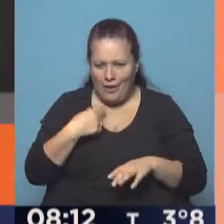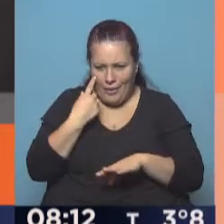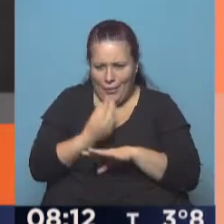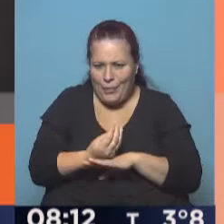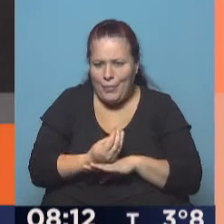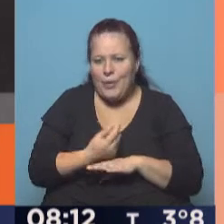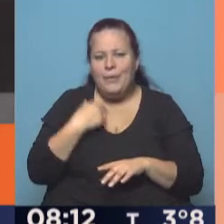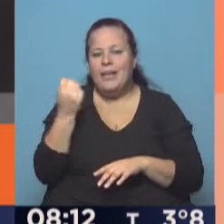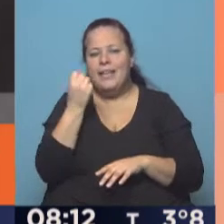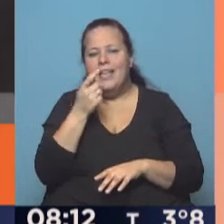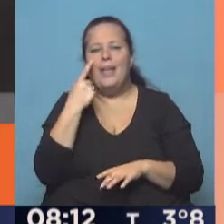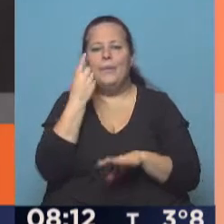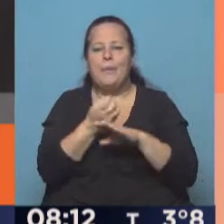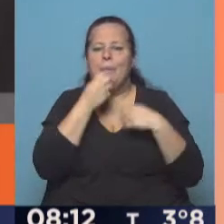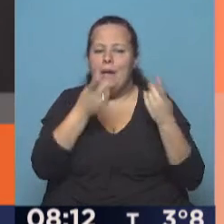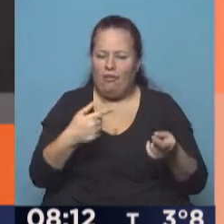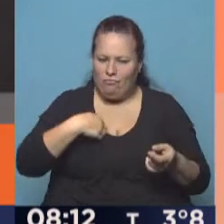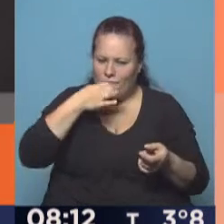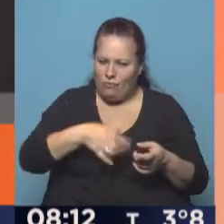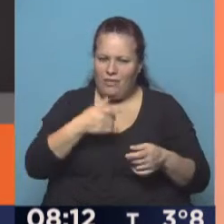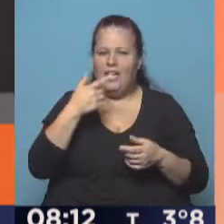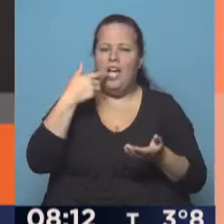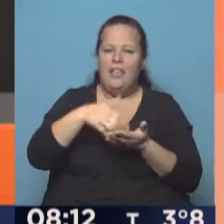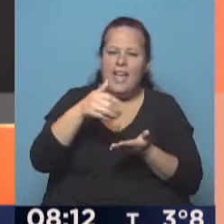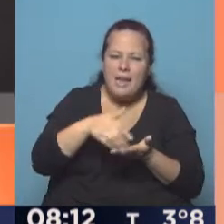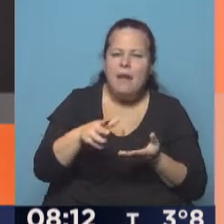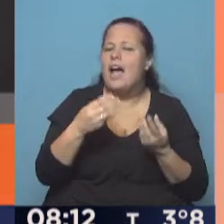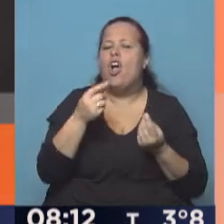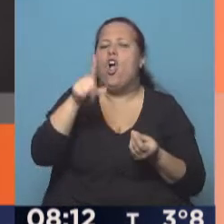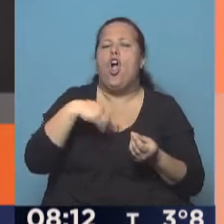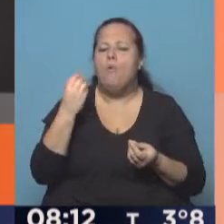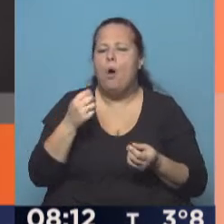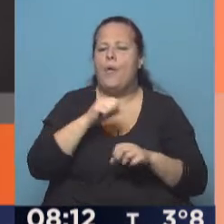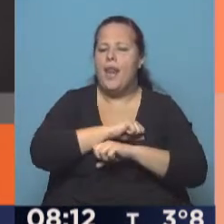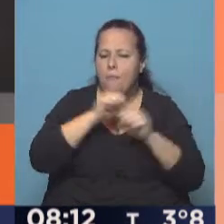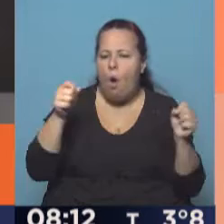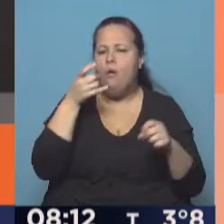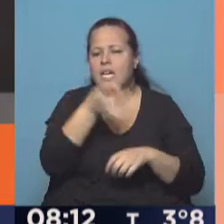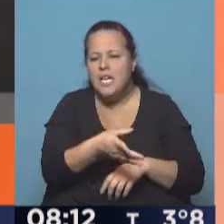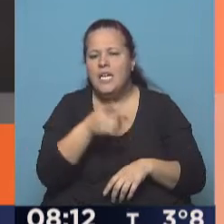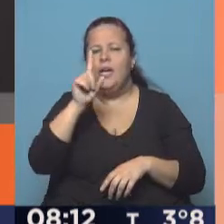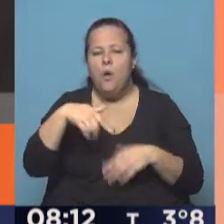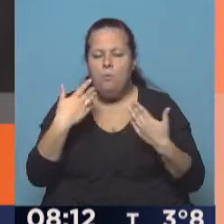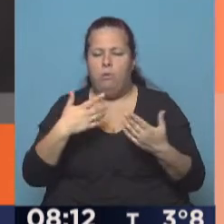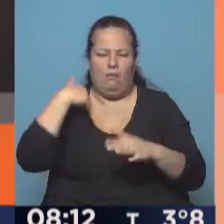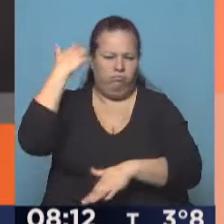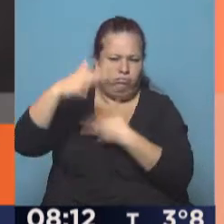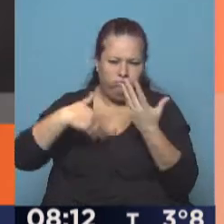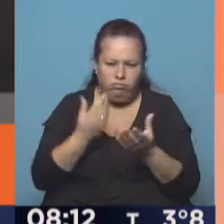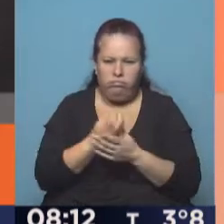ellos fueron en búsqueda de una vida mejor? La xenofobia, ¿qué es lo que ha atacado y ha generado y ha permitido ese caldo de